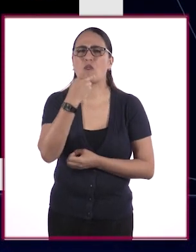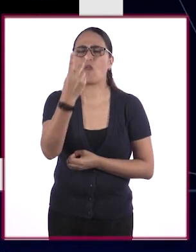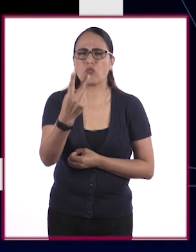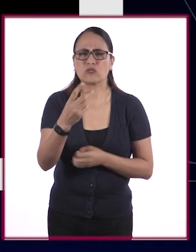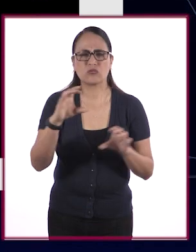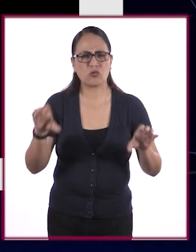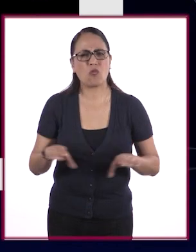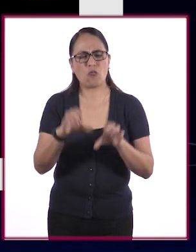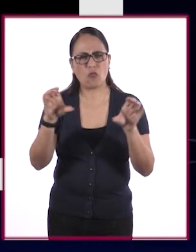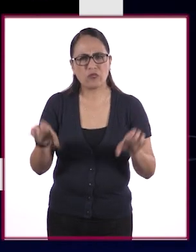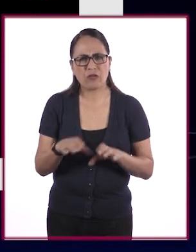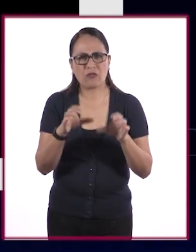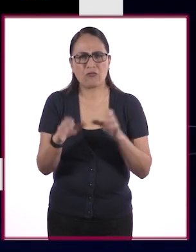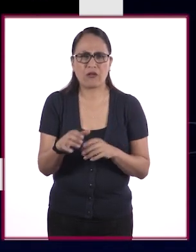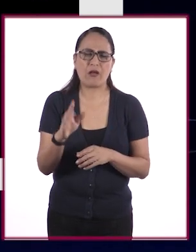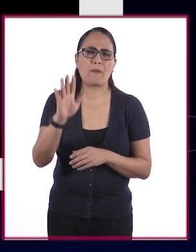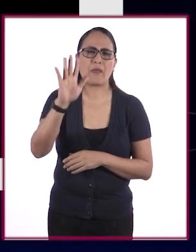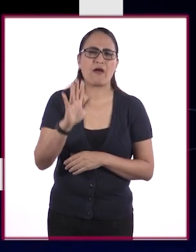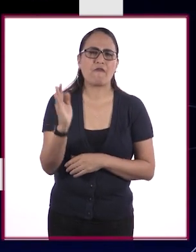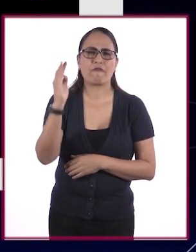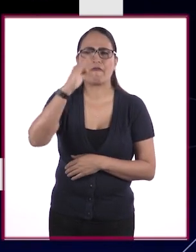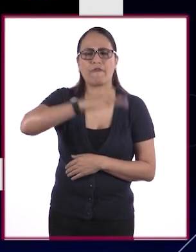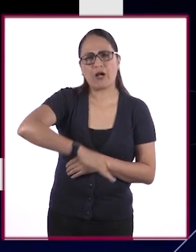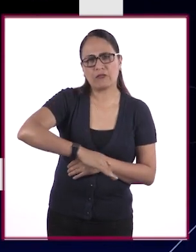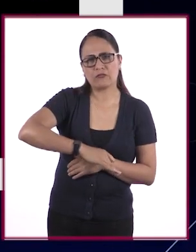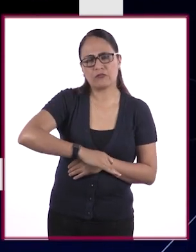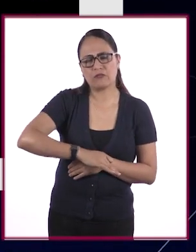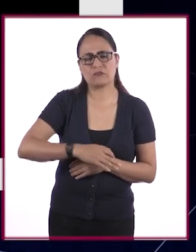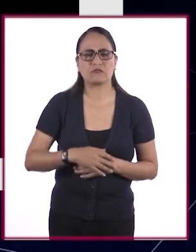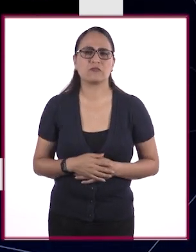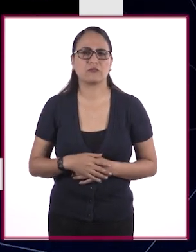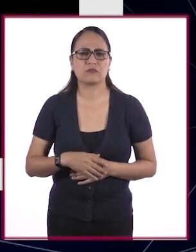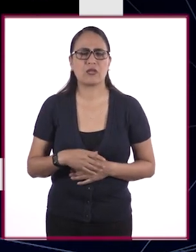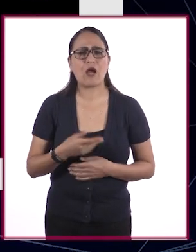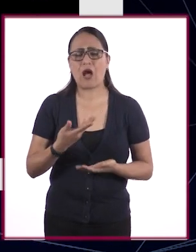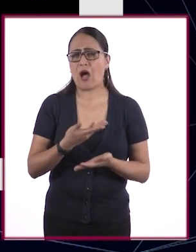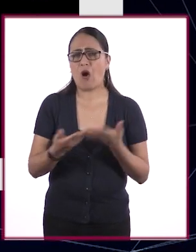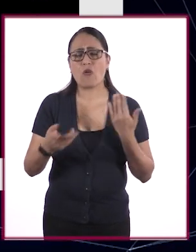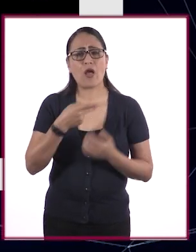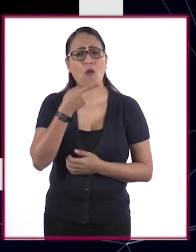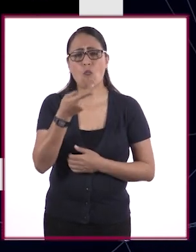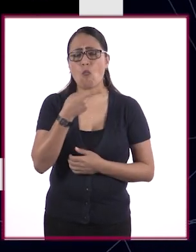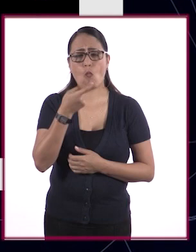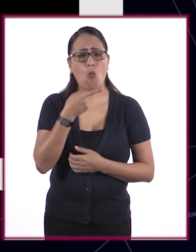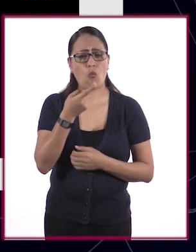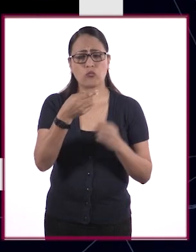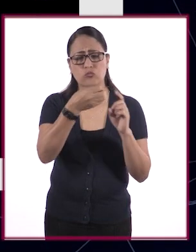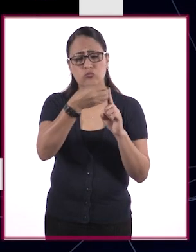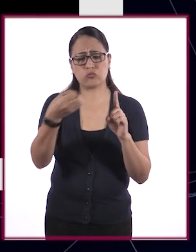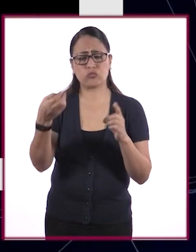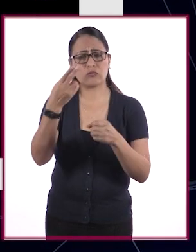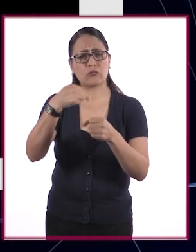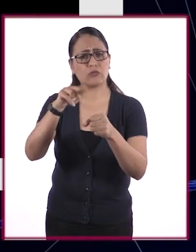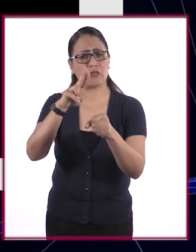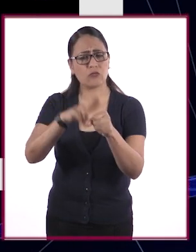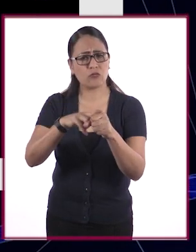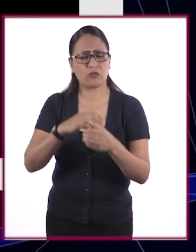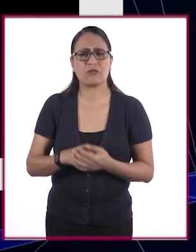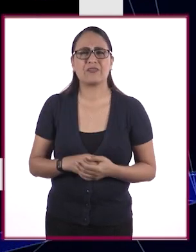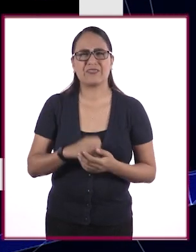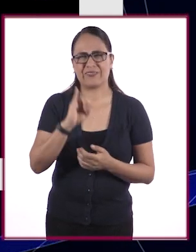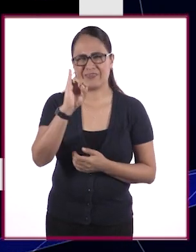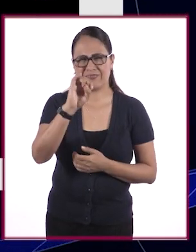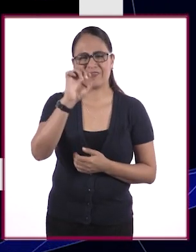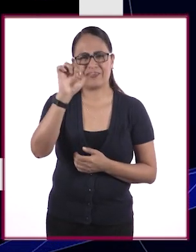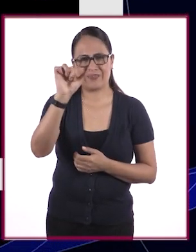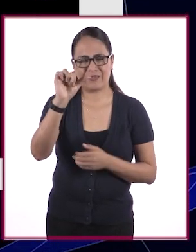computadora. Se oía muy mecánica la voz que venía de la computadora, ahora se oye muy natural. Entonces la inteligencia artificial se ocupa de